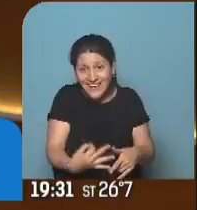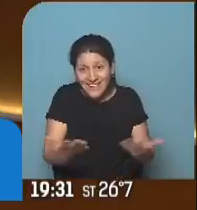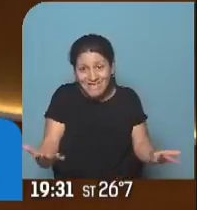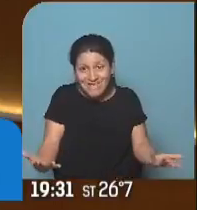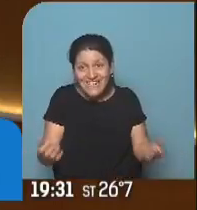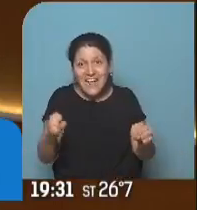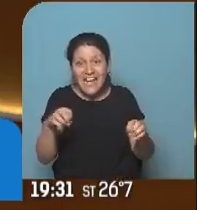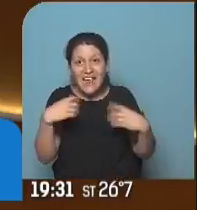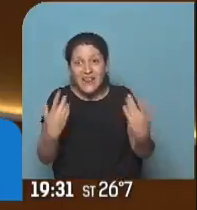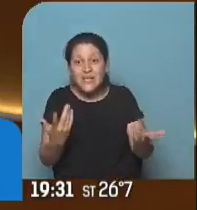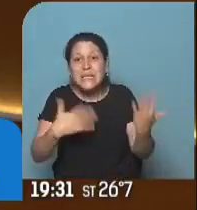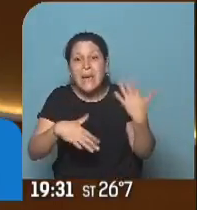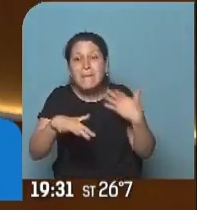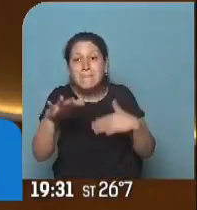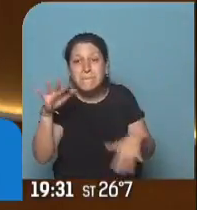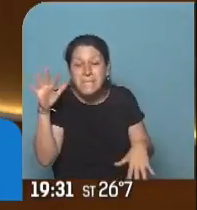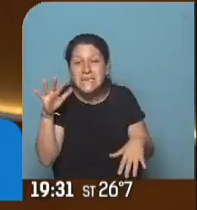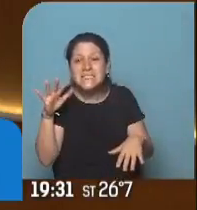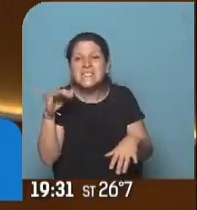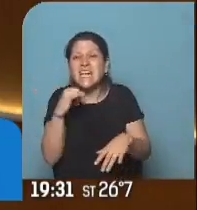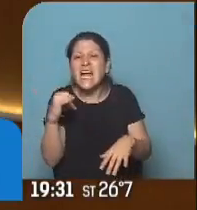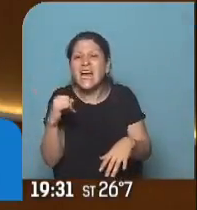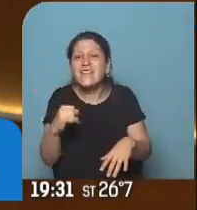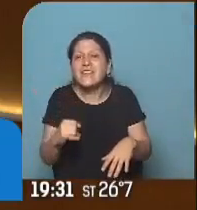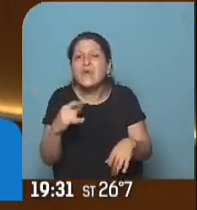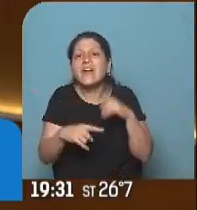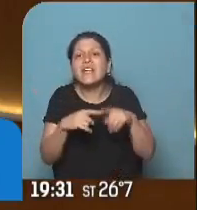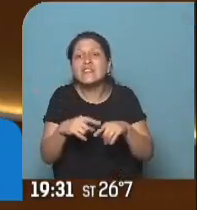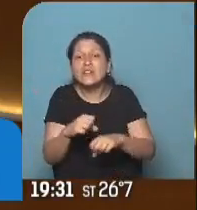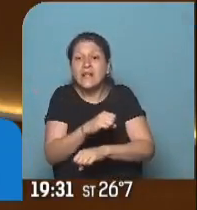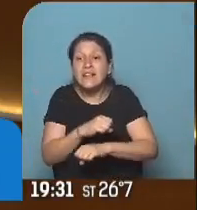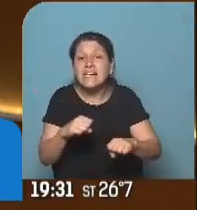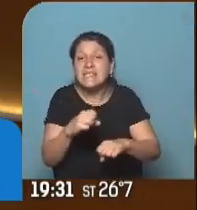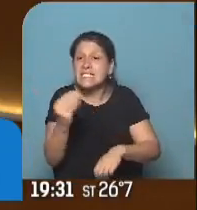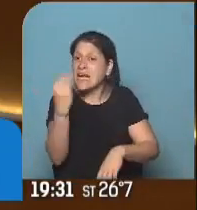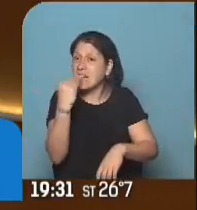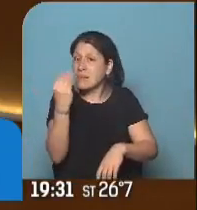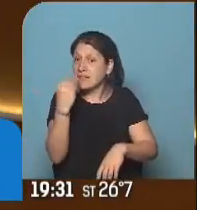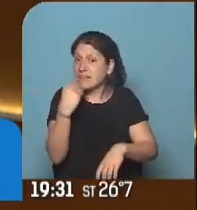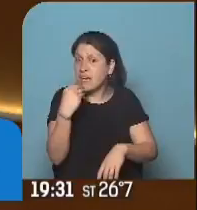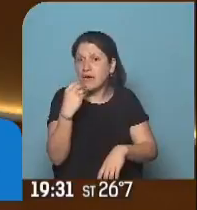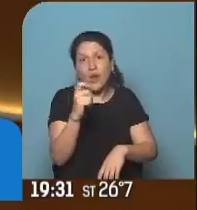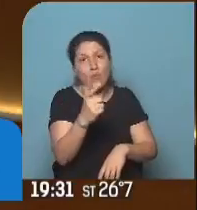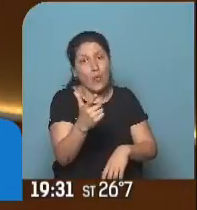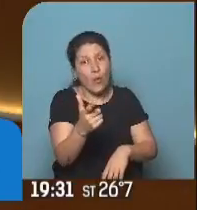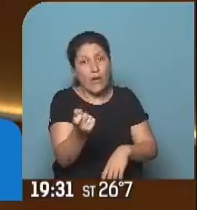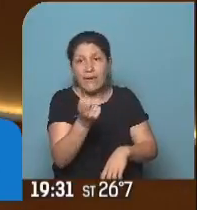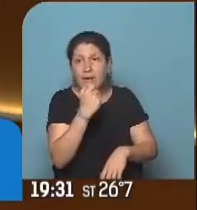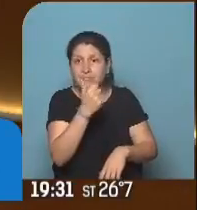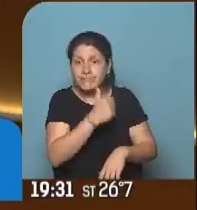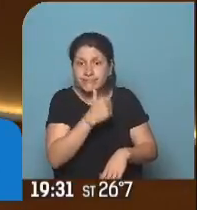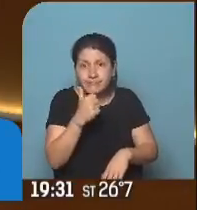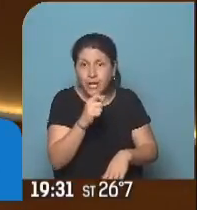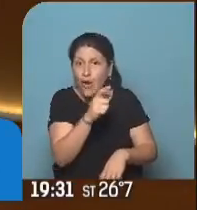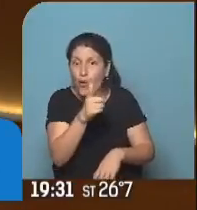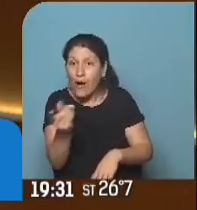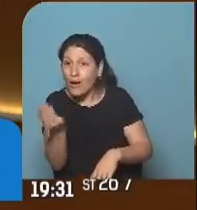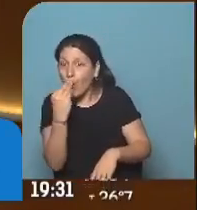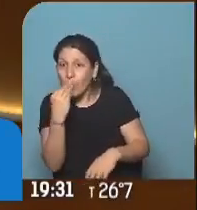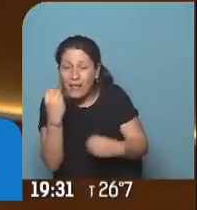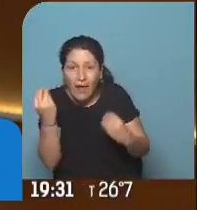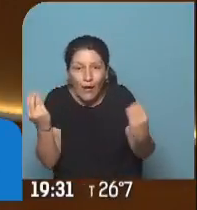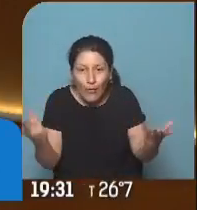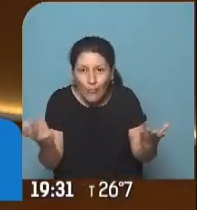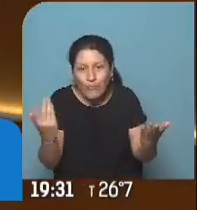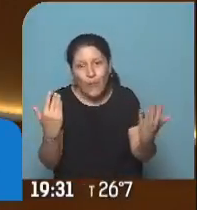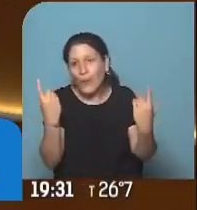crisis alimentaria, porque pacientes que además de no poder conseguir medicamentos no tienen la posibilidad de alimentarse como corresponde, ponen